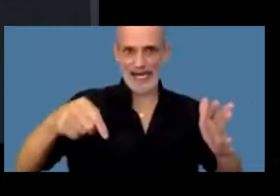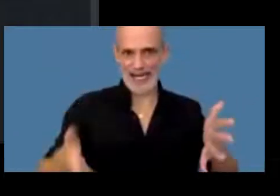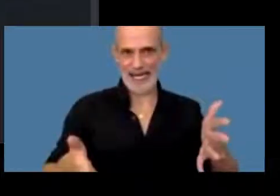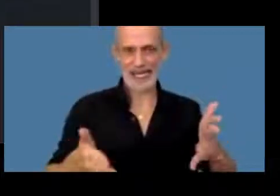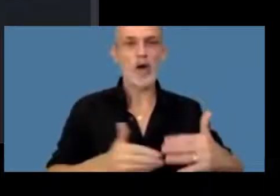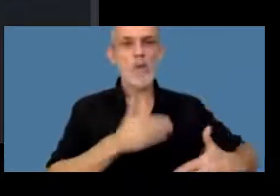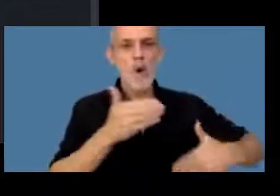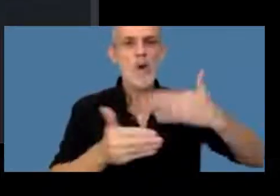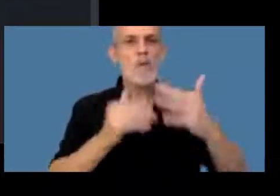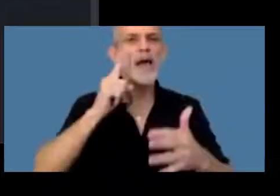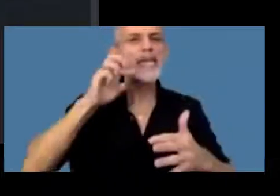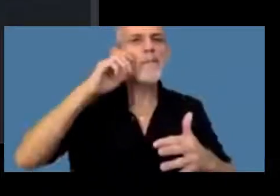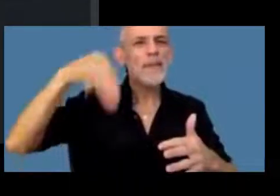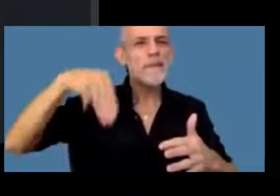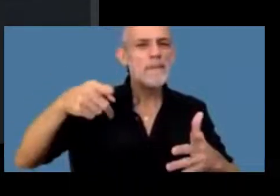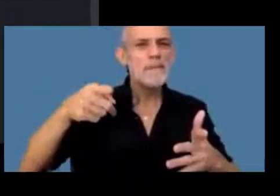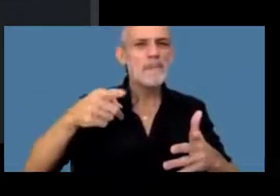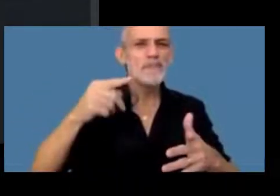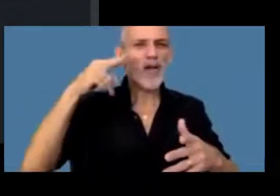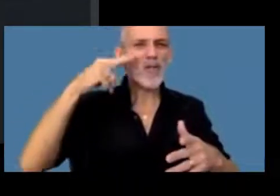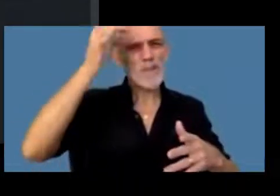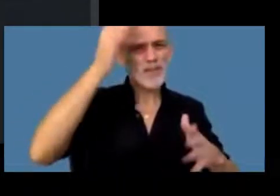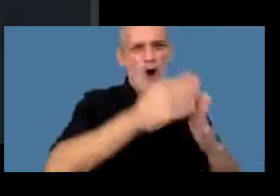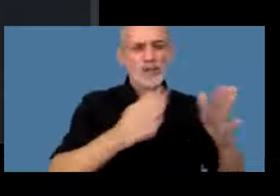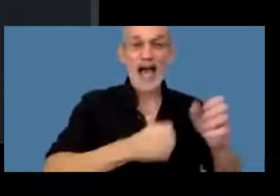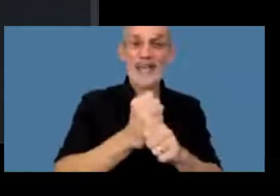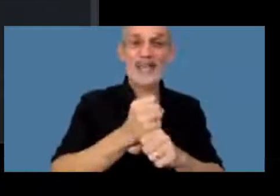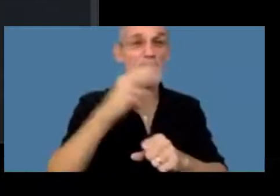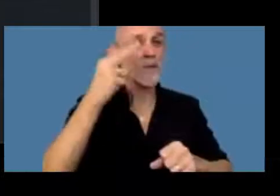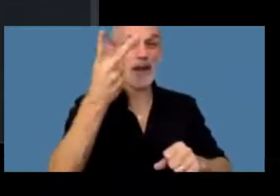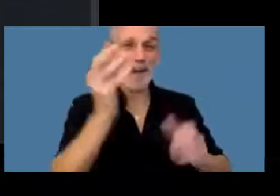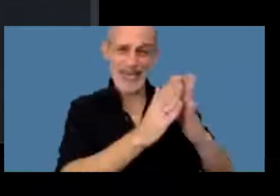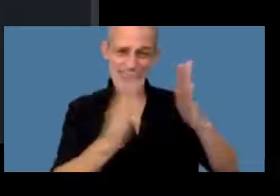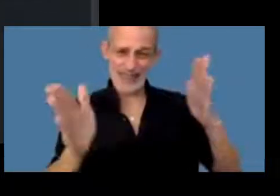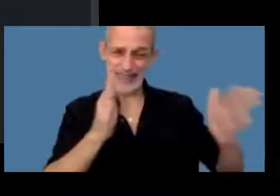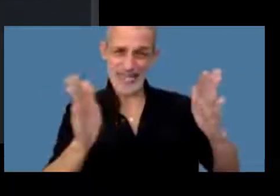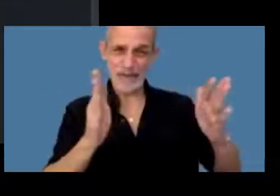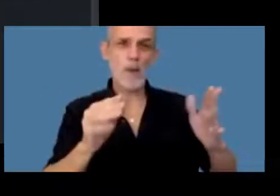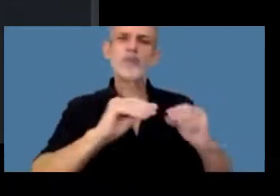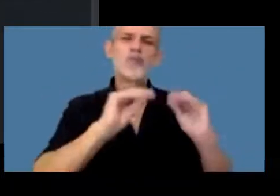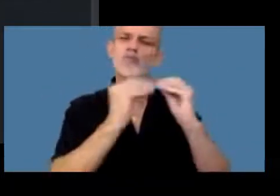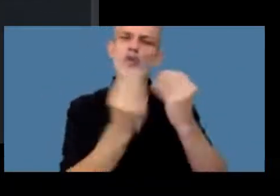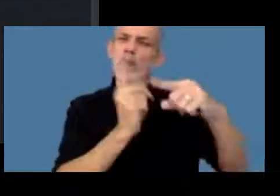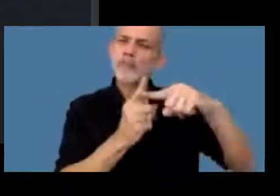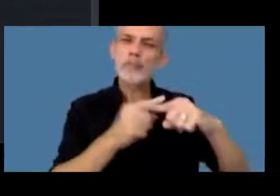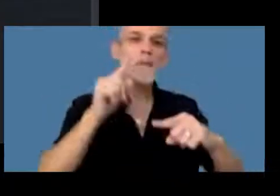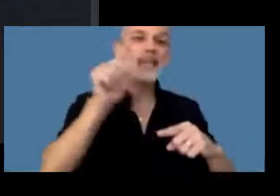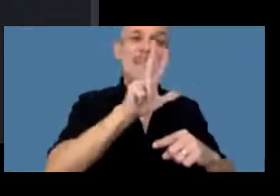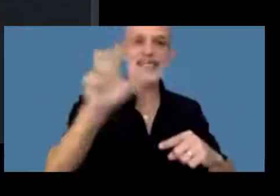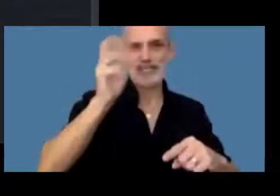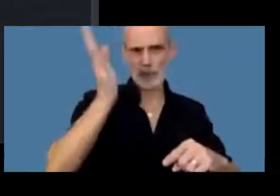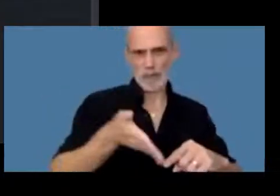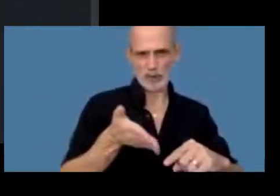IPIN, del 2002 hasta el 2020, fue más o menos, superó el 1.300%. Sin embargo,